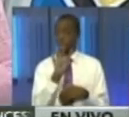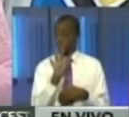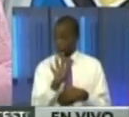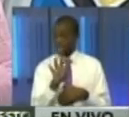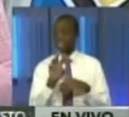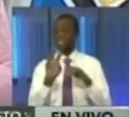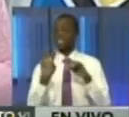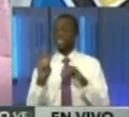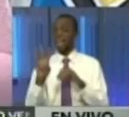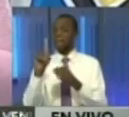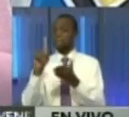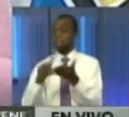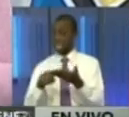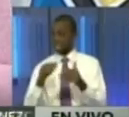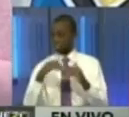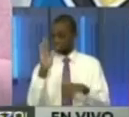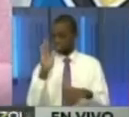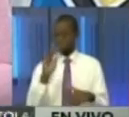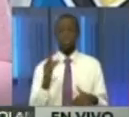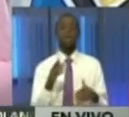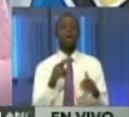143.930 solicitudes rechazadas,